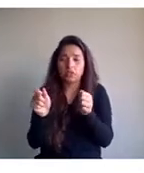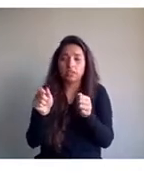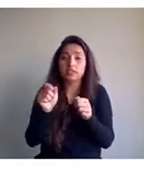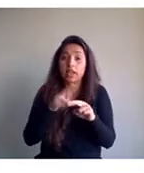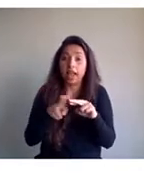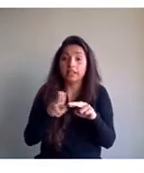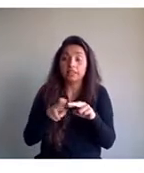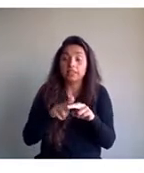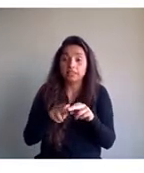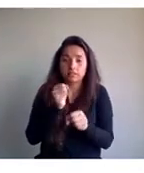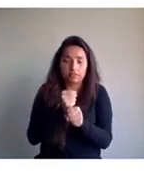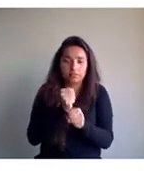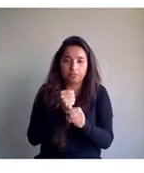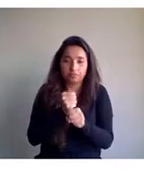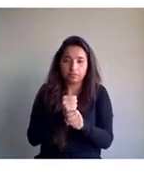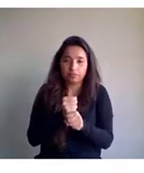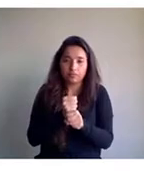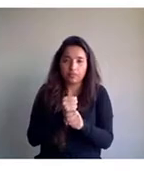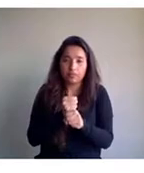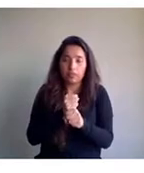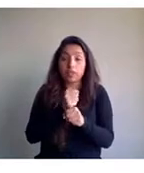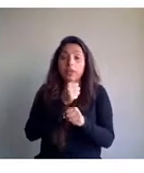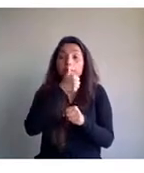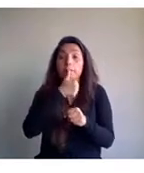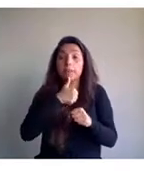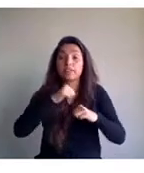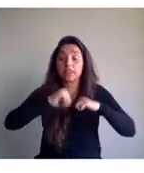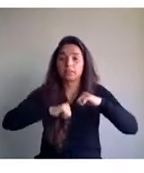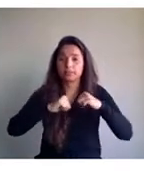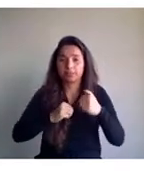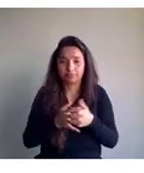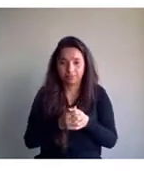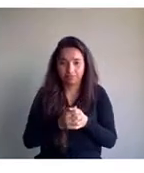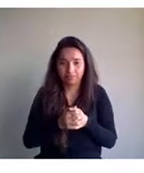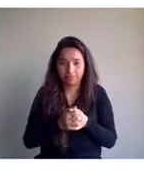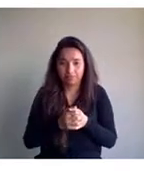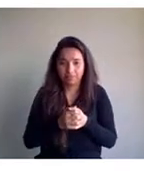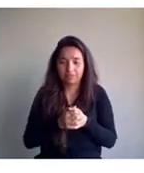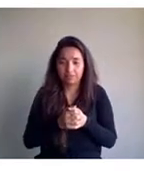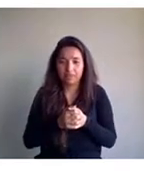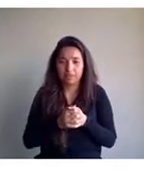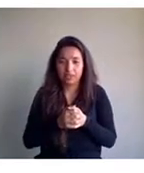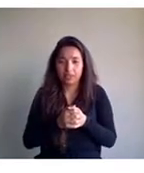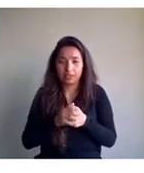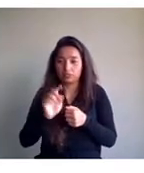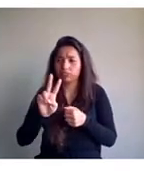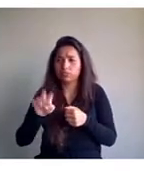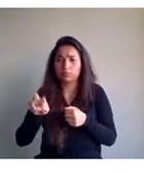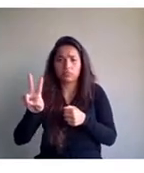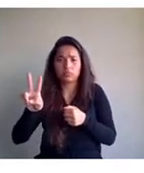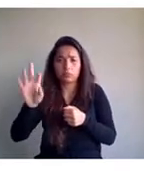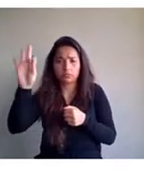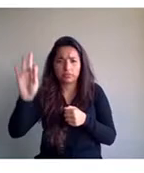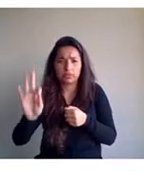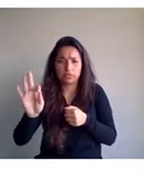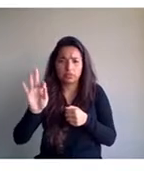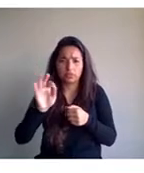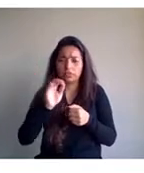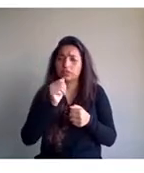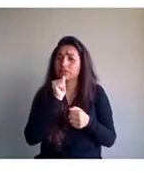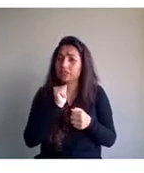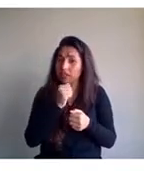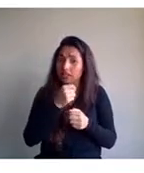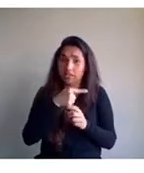cumplimiento de una meta del 42% pero bueno todavía nos falta casi la mitad para llegar al cumplimiento absoluto